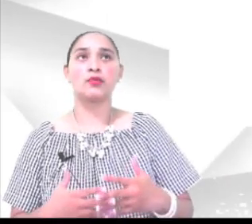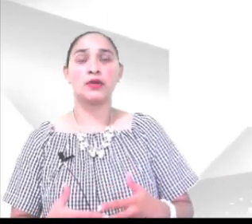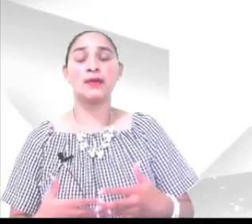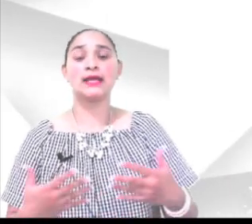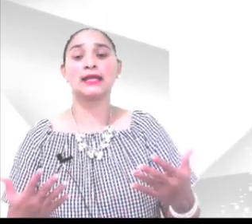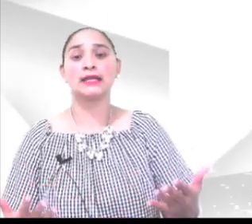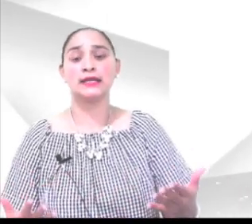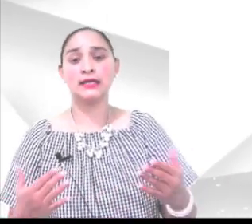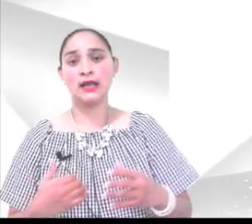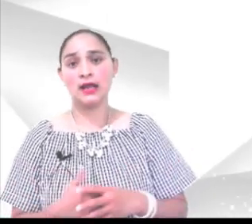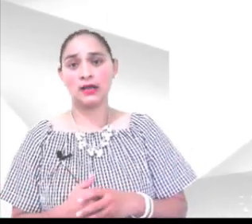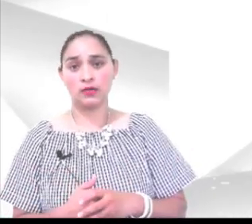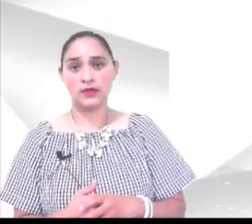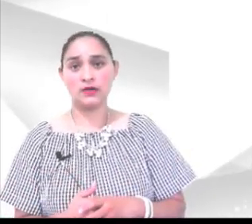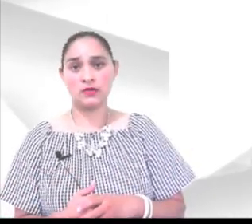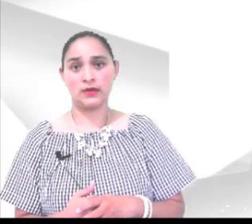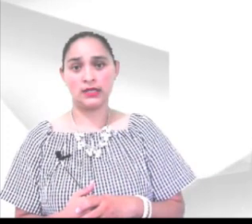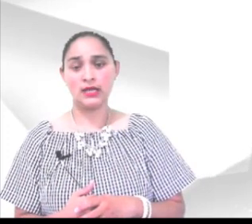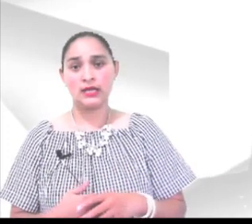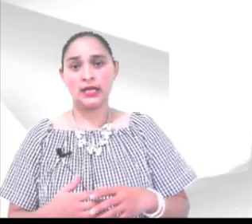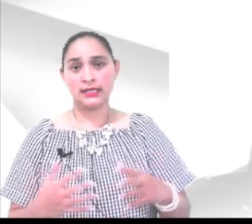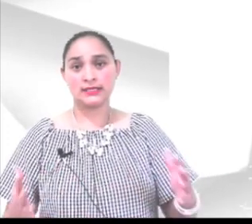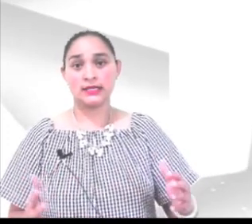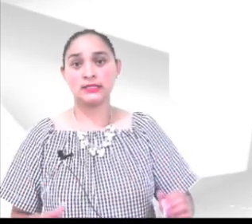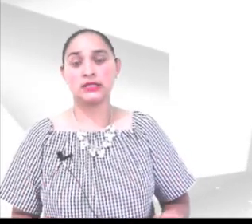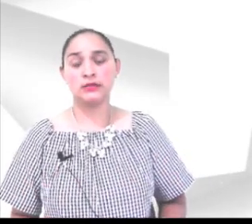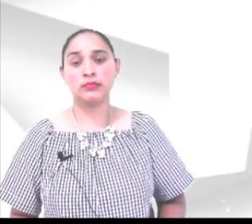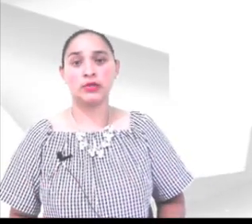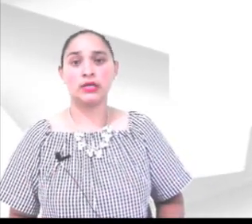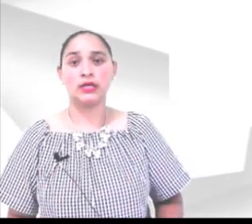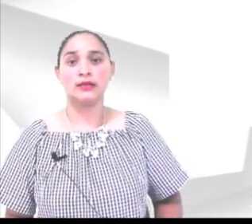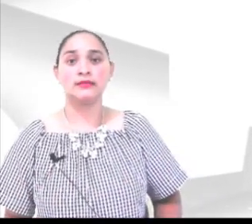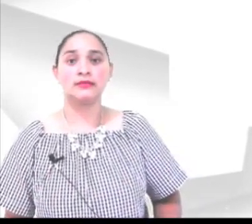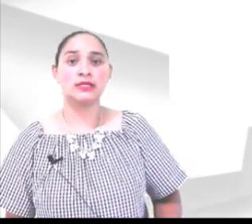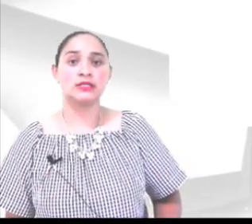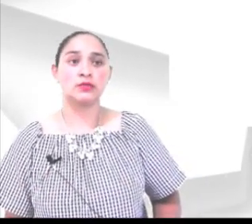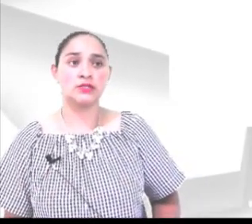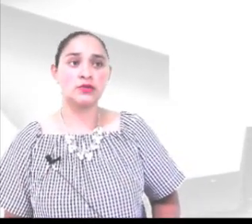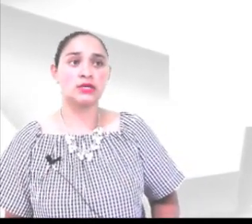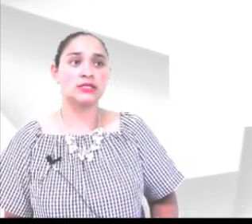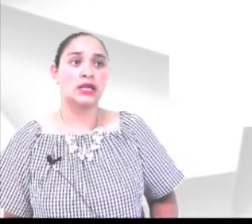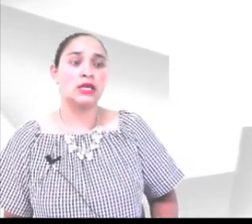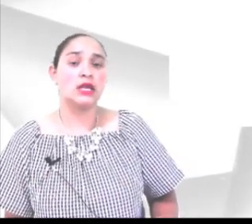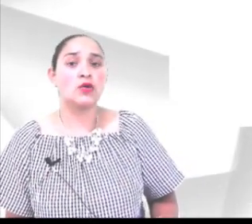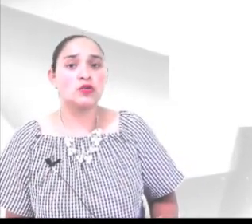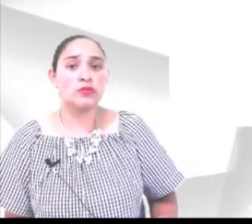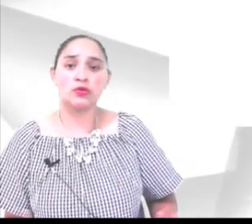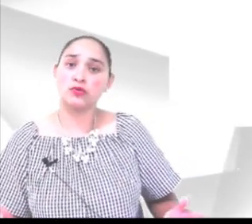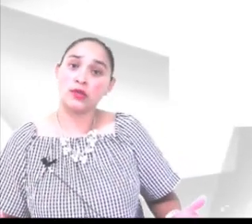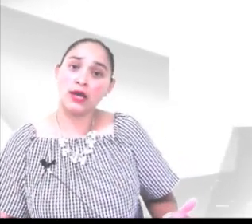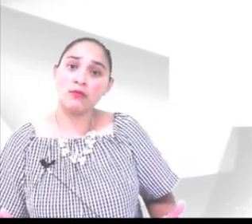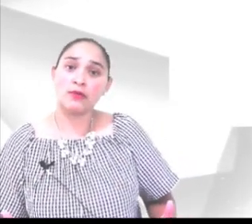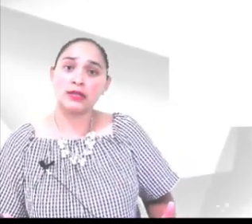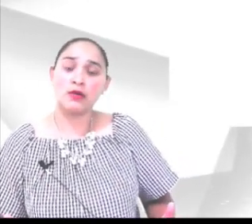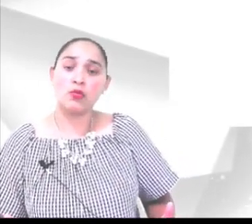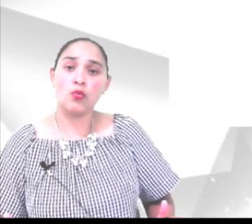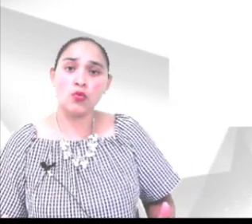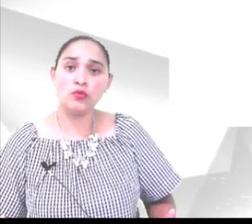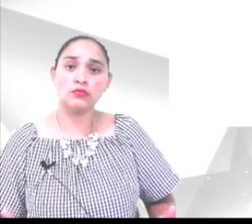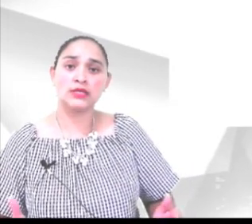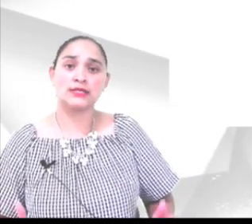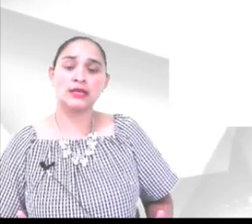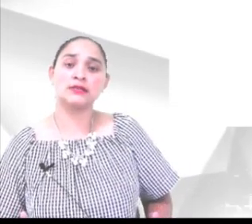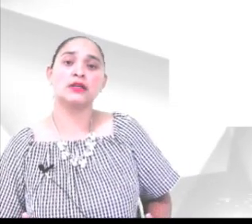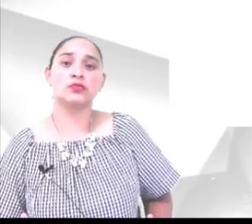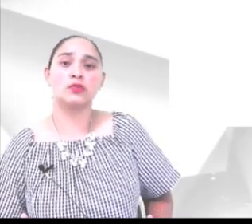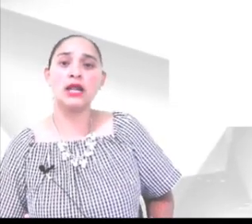al problema que le genera al gobierno, ¿verdad?, el que se dé este tipo de situaciones. Y económicos, no digamos, ¿verdad?